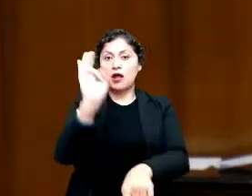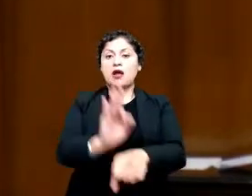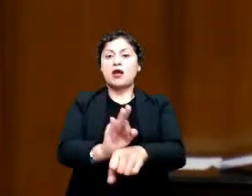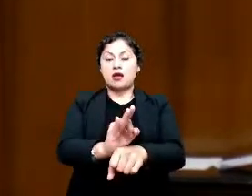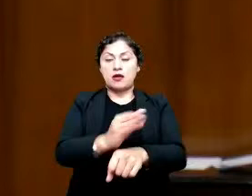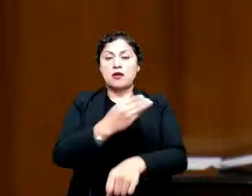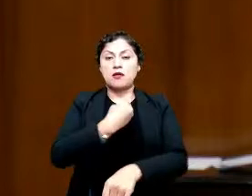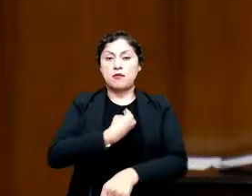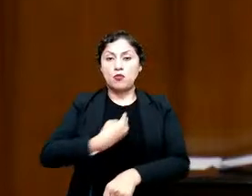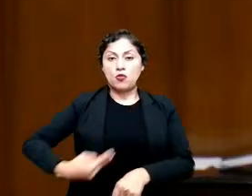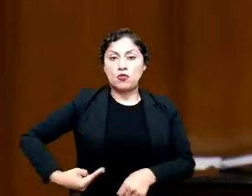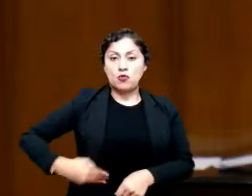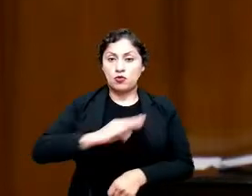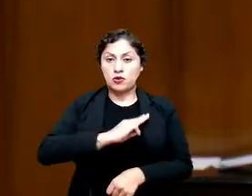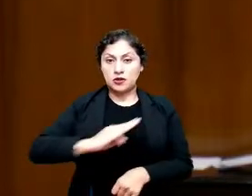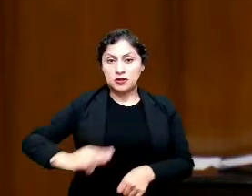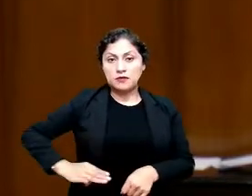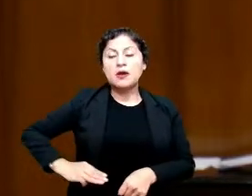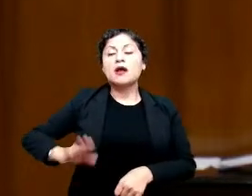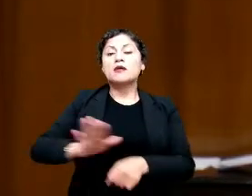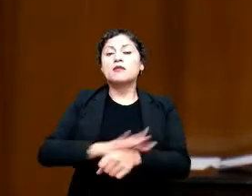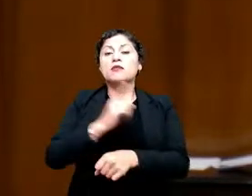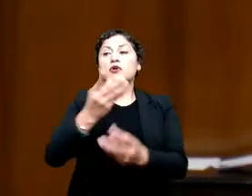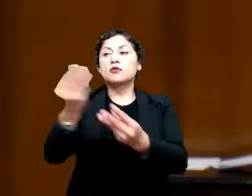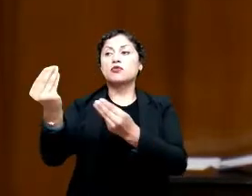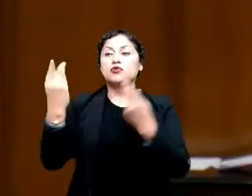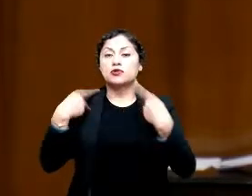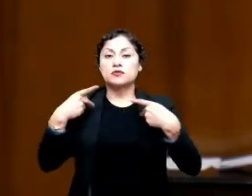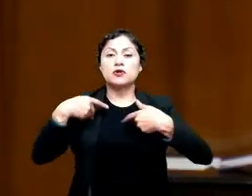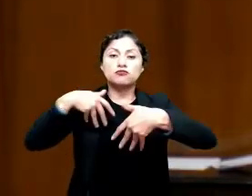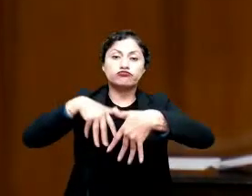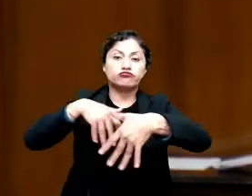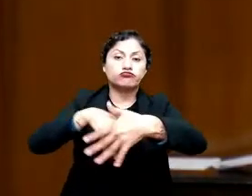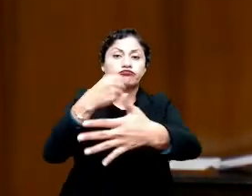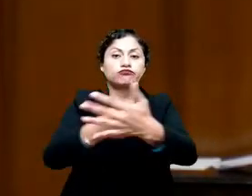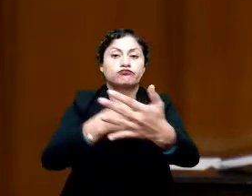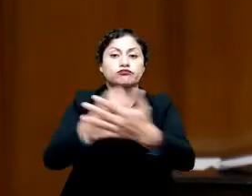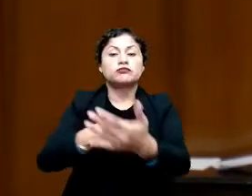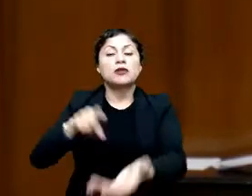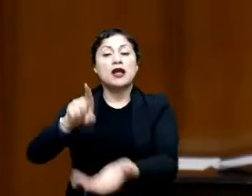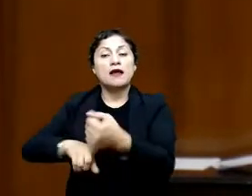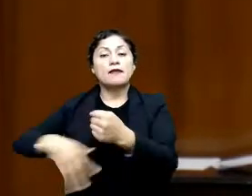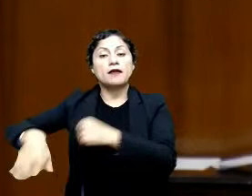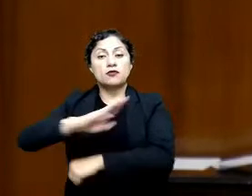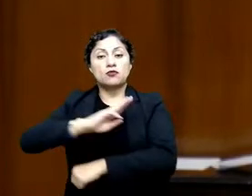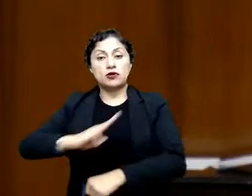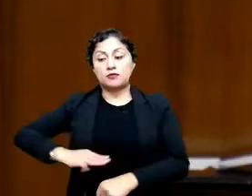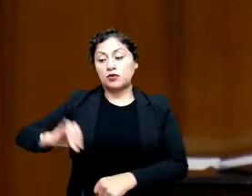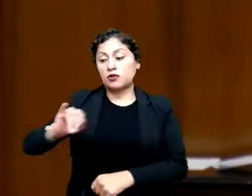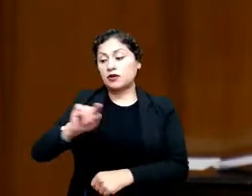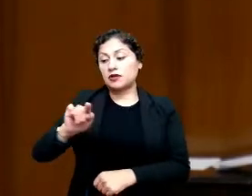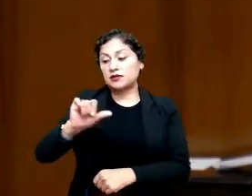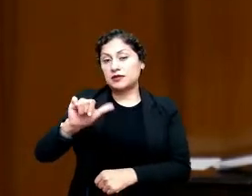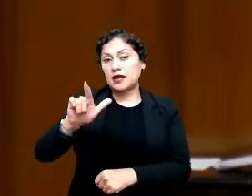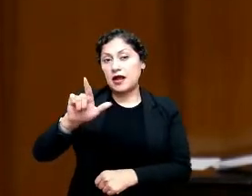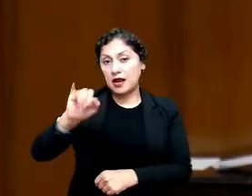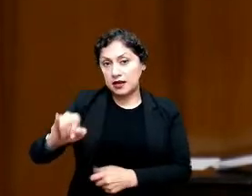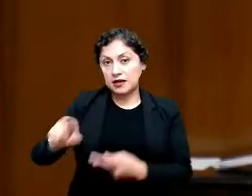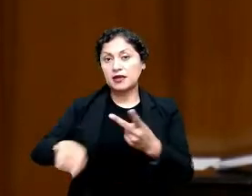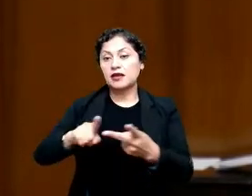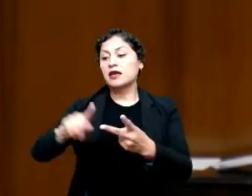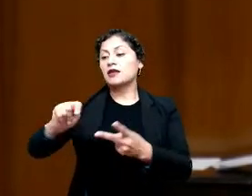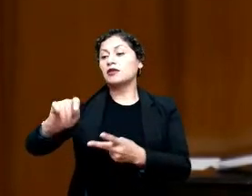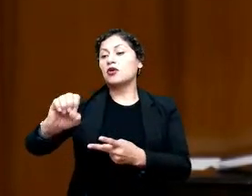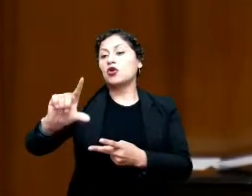llegaron varias personas a manifestarse. Hemos trabajado también en el municipio de Izcalli y también en Teoloyucan, que ha habido temas con